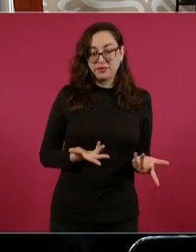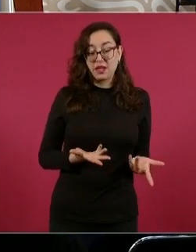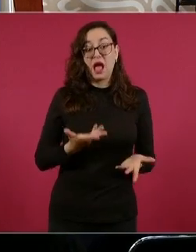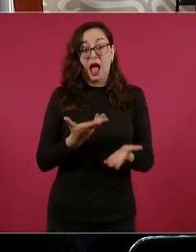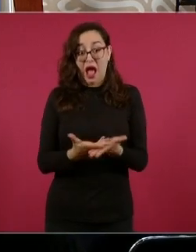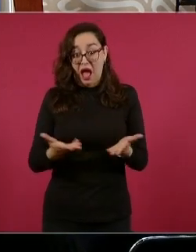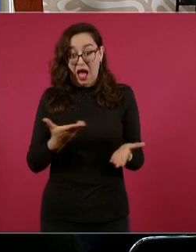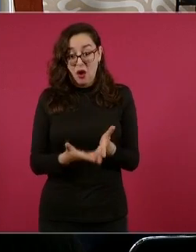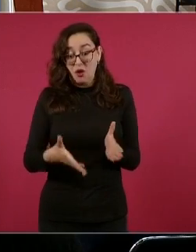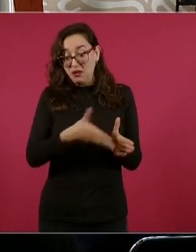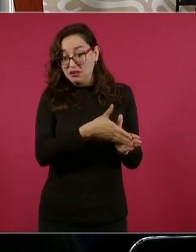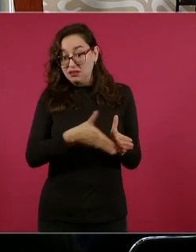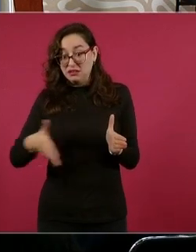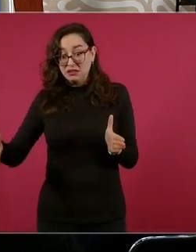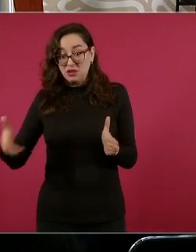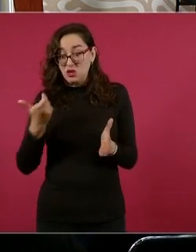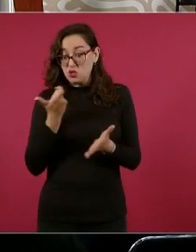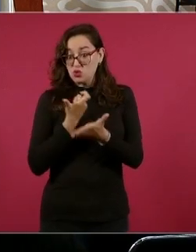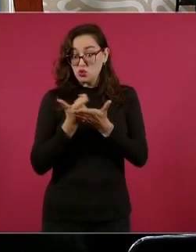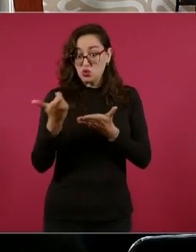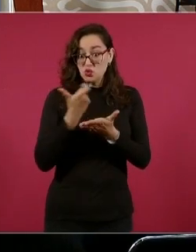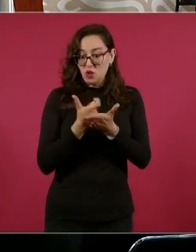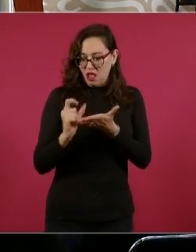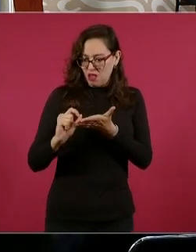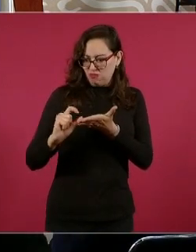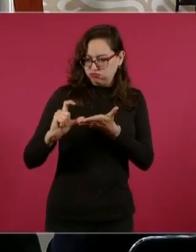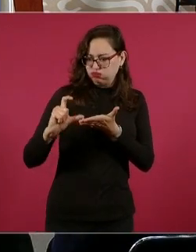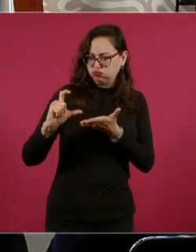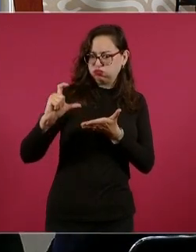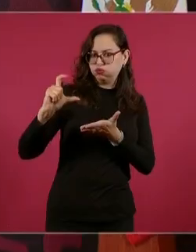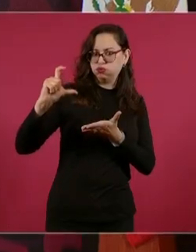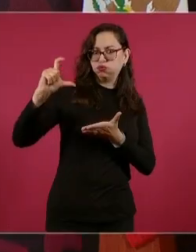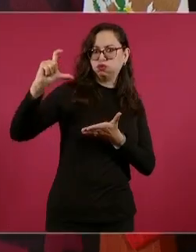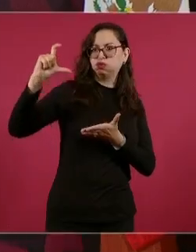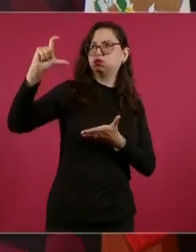es mucha pieza y supo